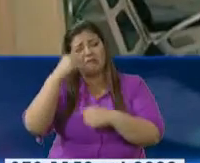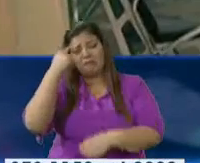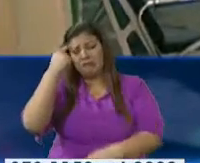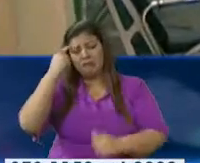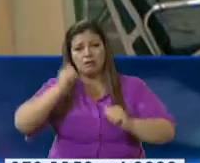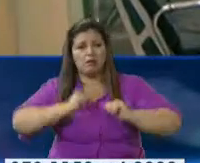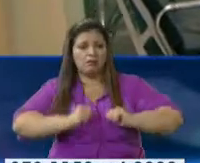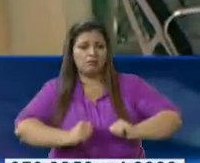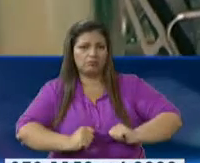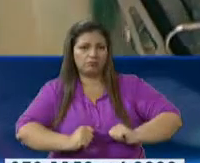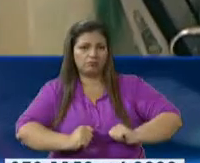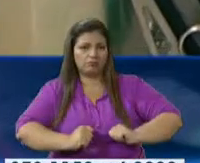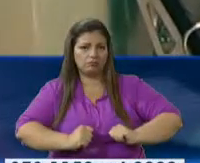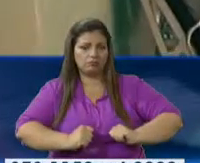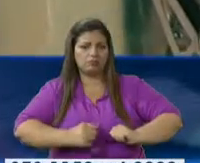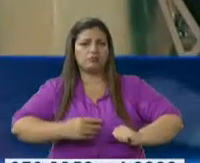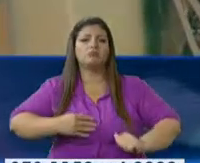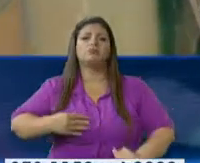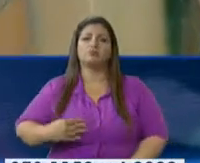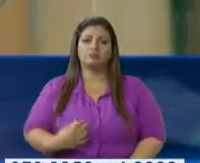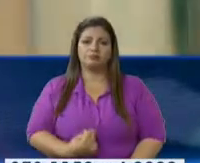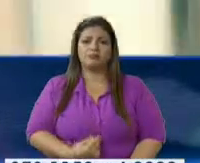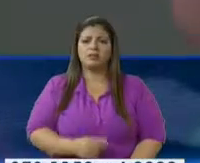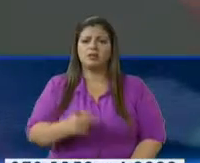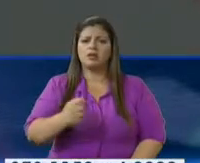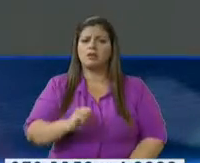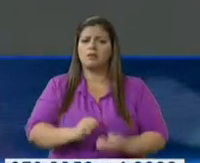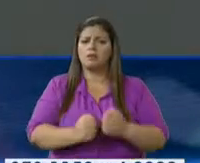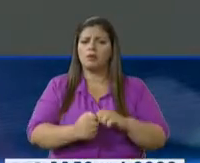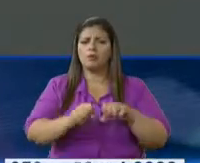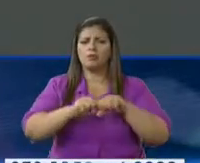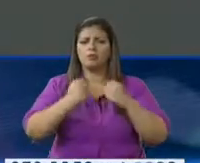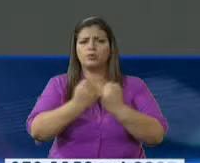drama, que es un drama social, porque implica